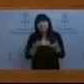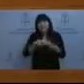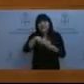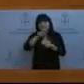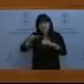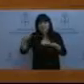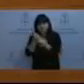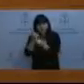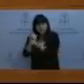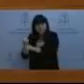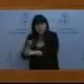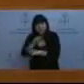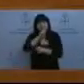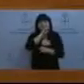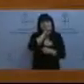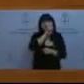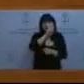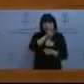El